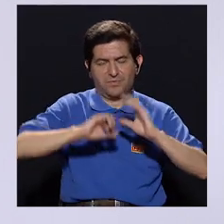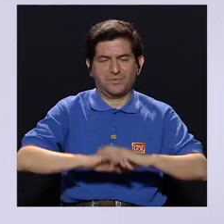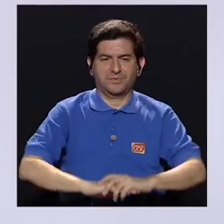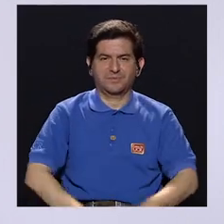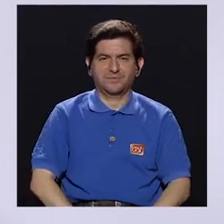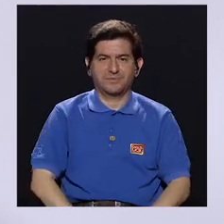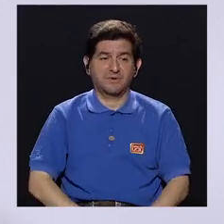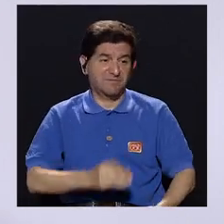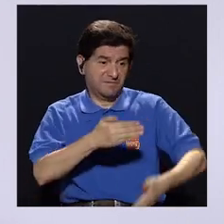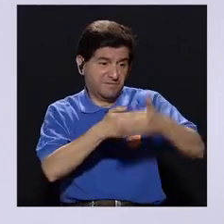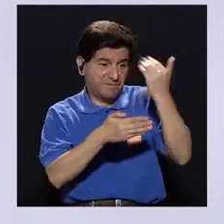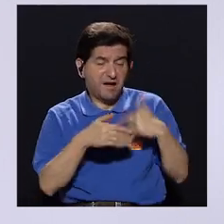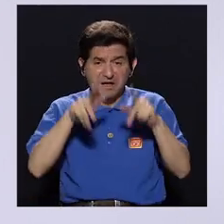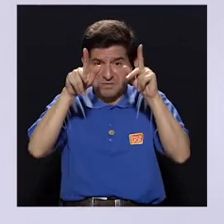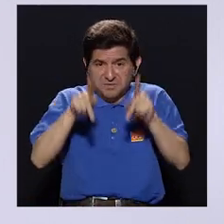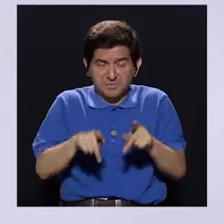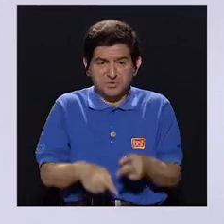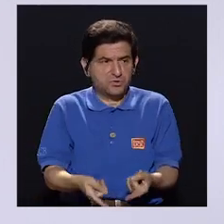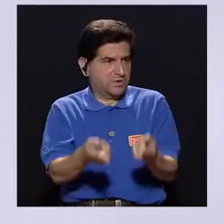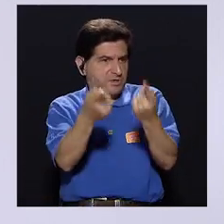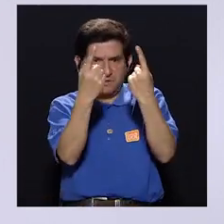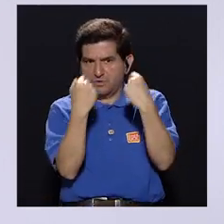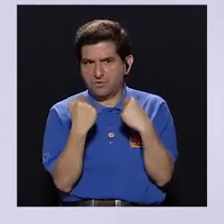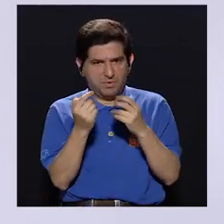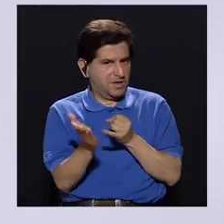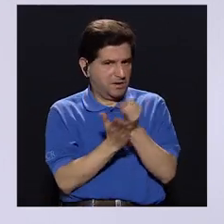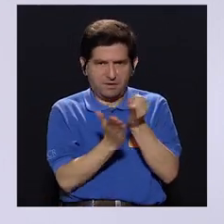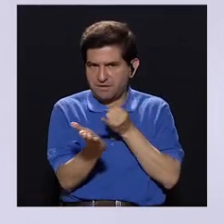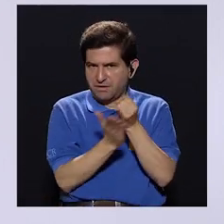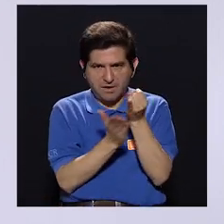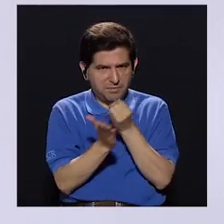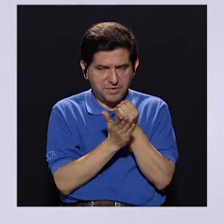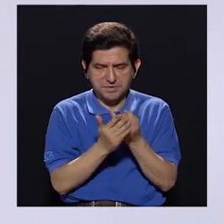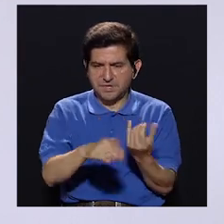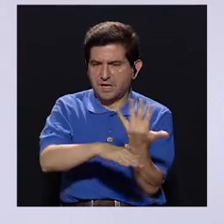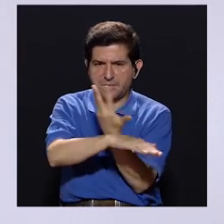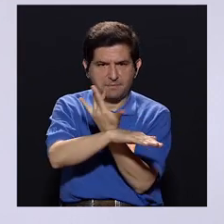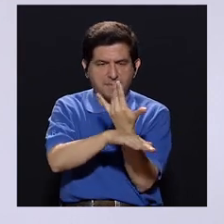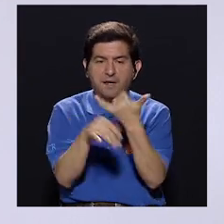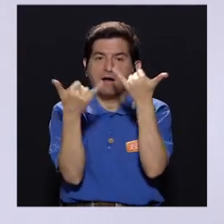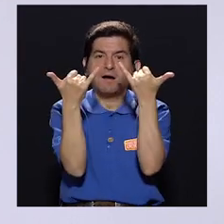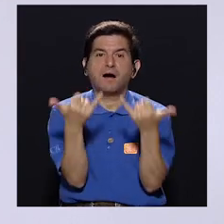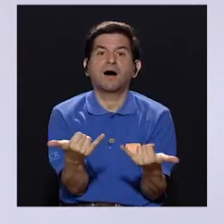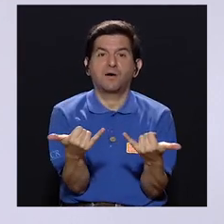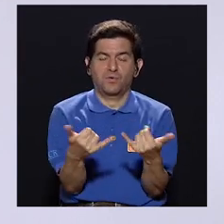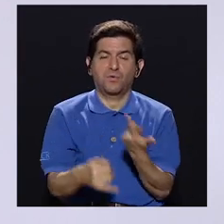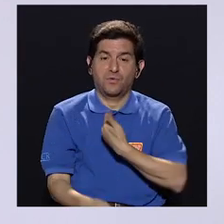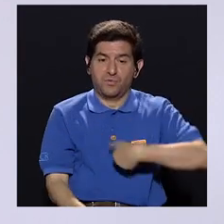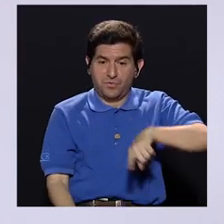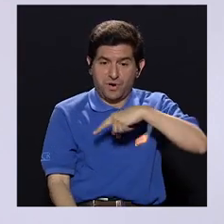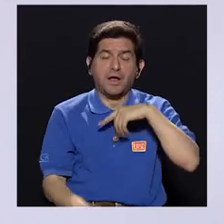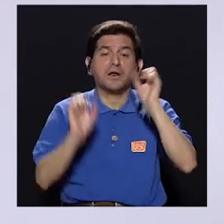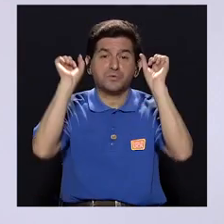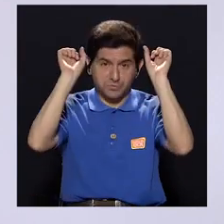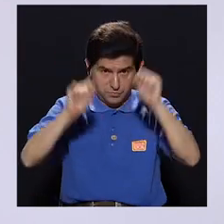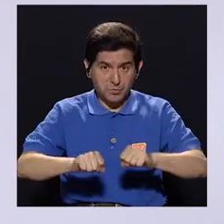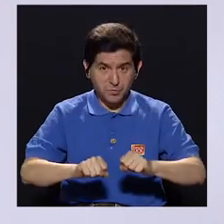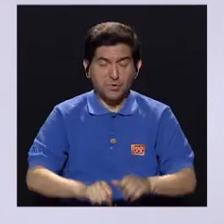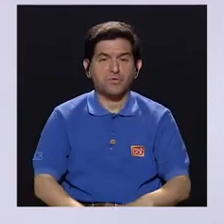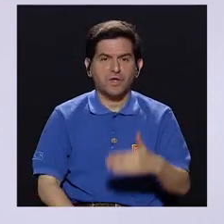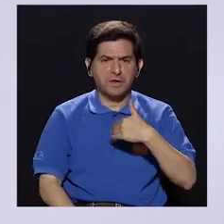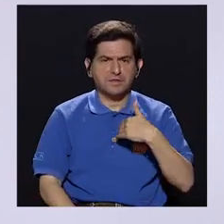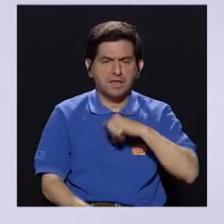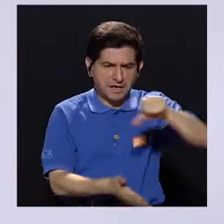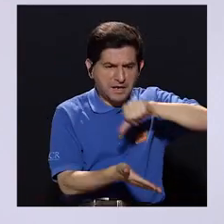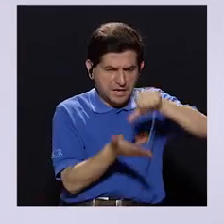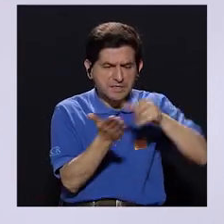sea antes Sencillamente la gente no podía venir aquí a investigar las las plantas y entonces ahora que nosotros lo podemos hacer porque tenemos